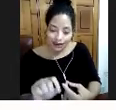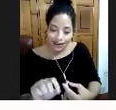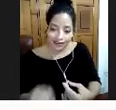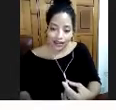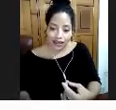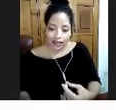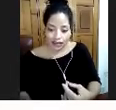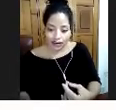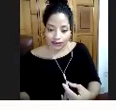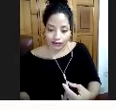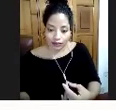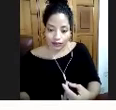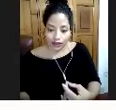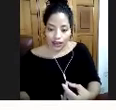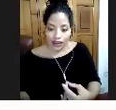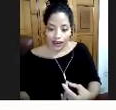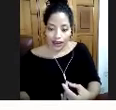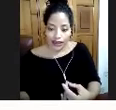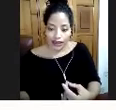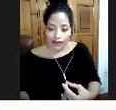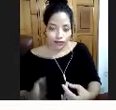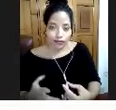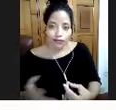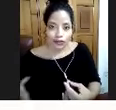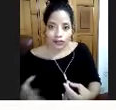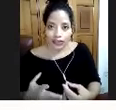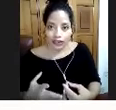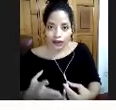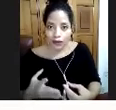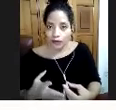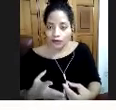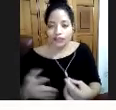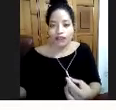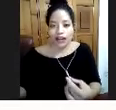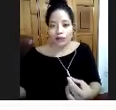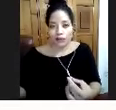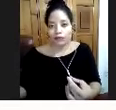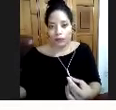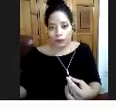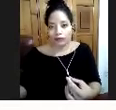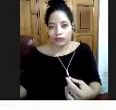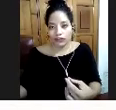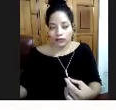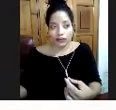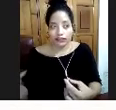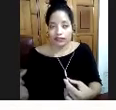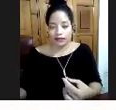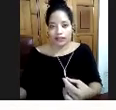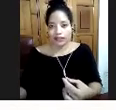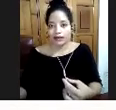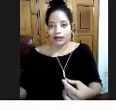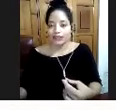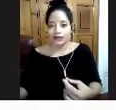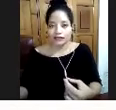el enlace de la sesión. Zoom no tiene un cifrado punto a punto, lo que se